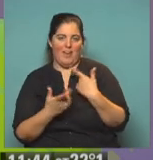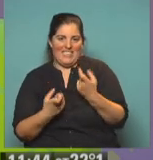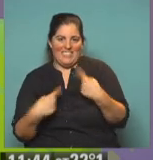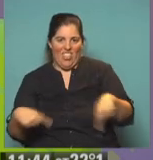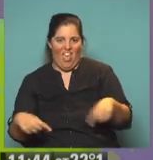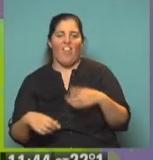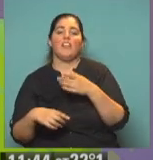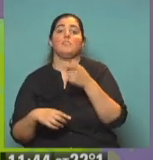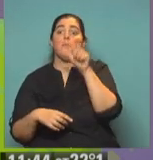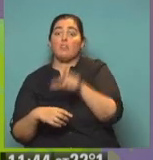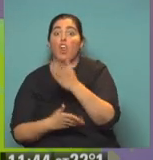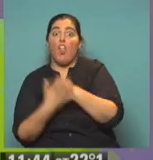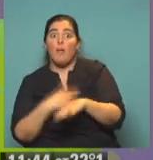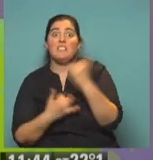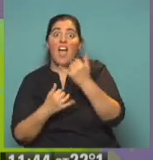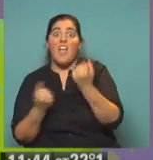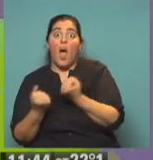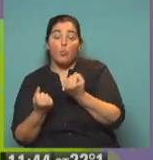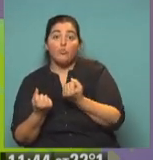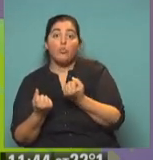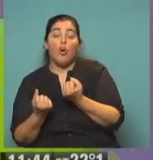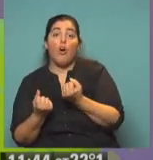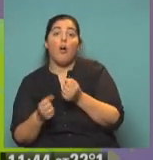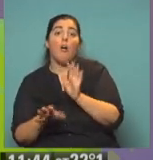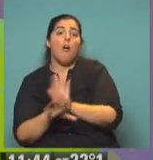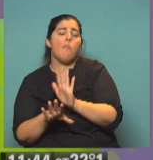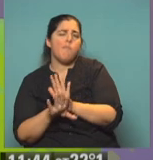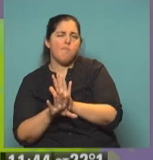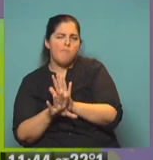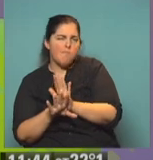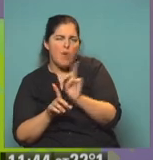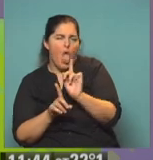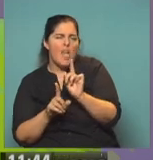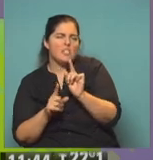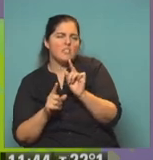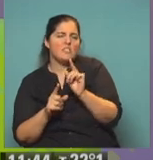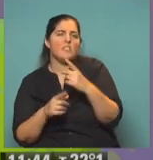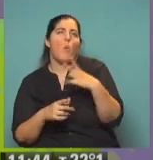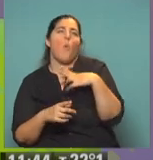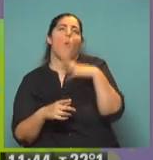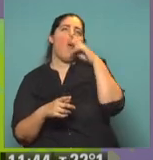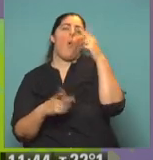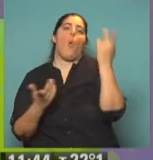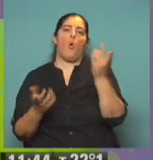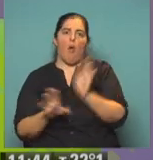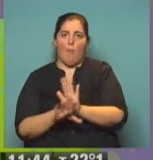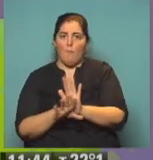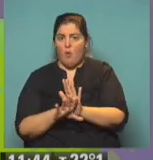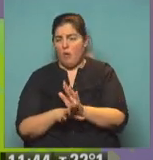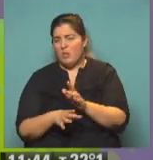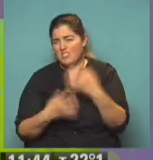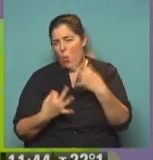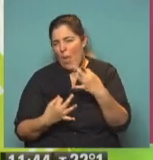persona con discapacidad tiene un auto, esto no significa que sea un privilegio, porque probablemente